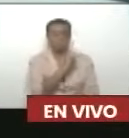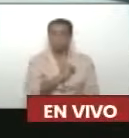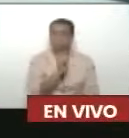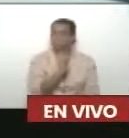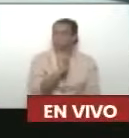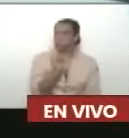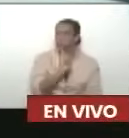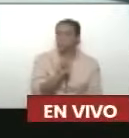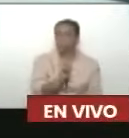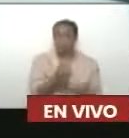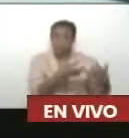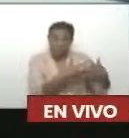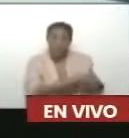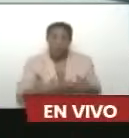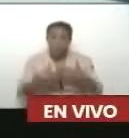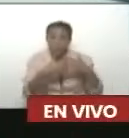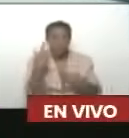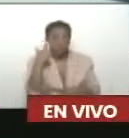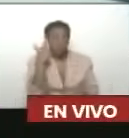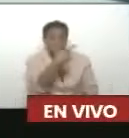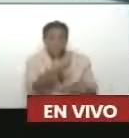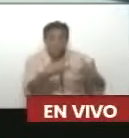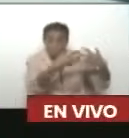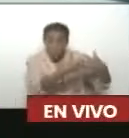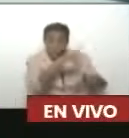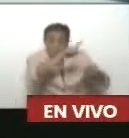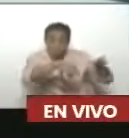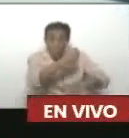Óyeme, gringo, ellos me escuchan todos los programas.